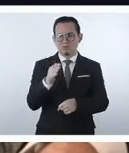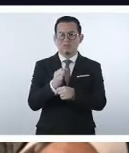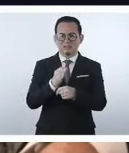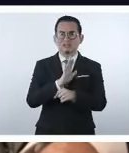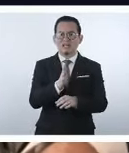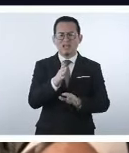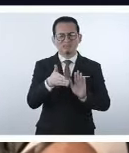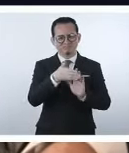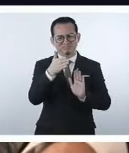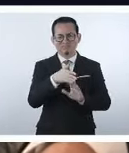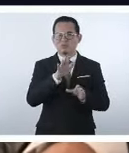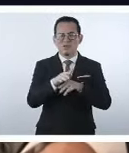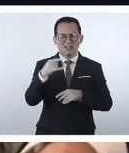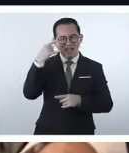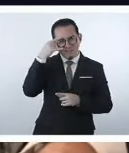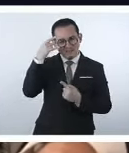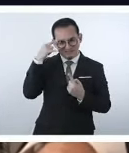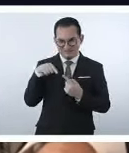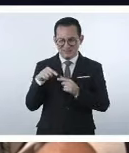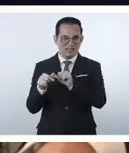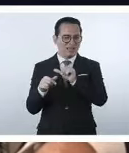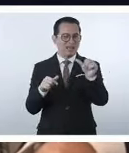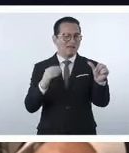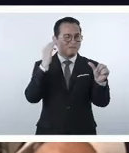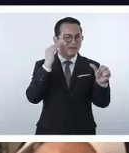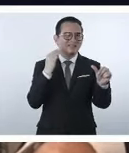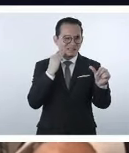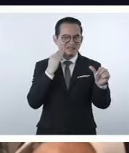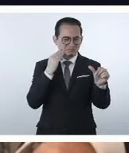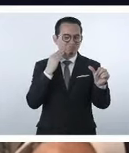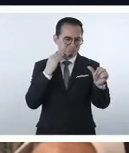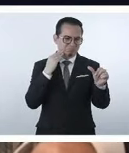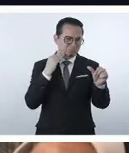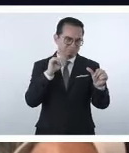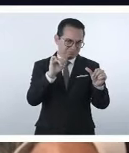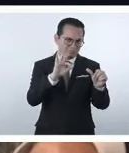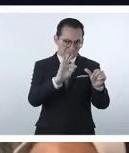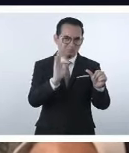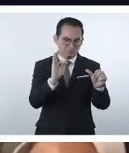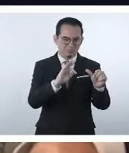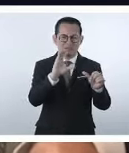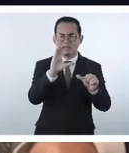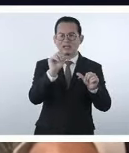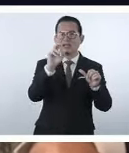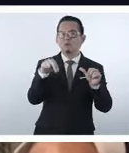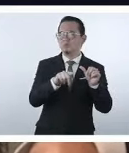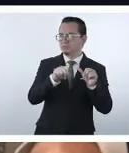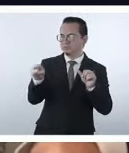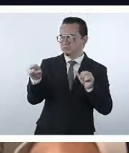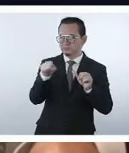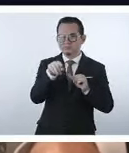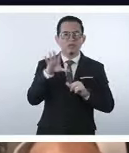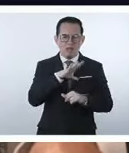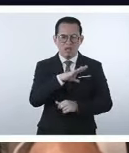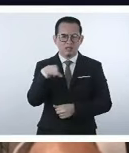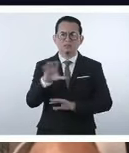impactado de Campeche a Mérida, a Progreso y a Cancún. Ese tramo ya la carretera